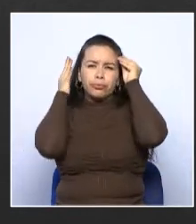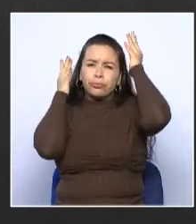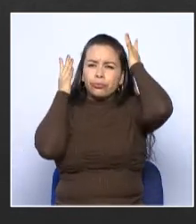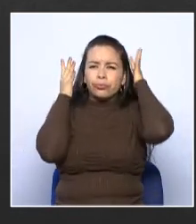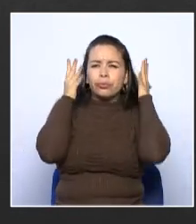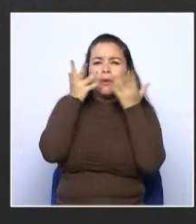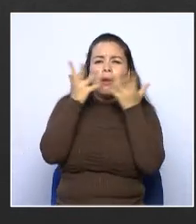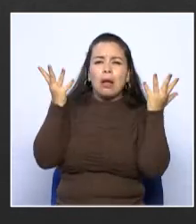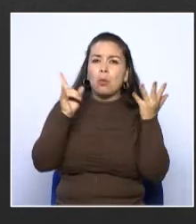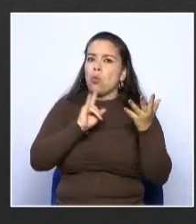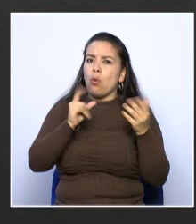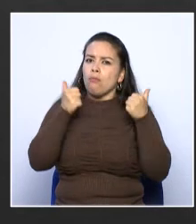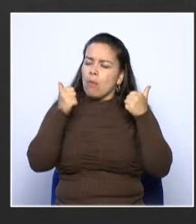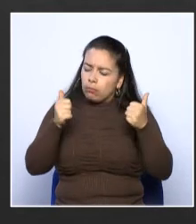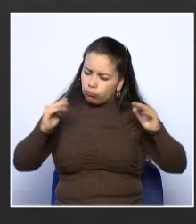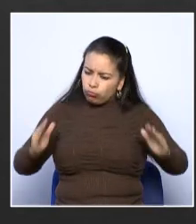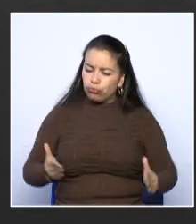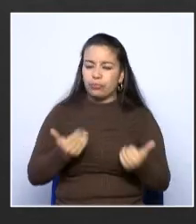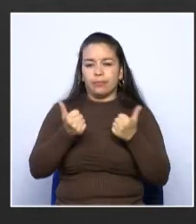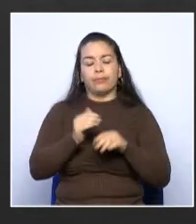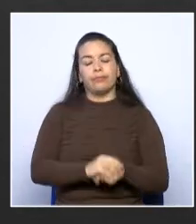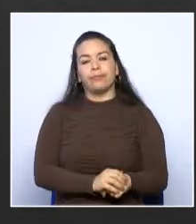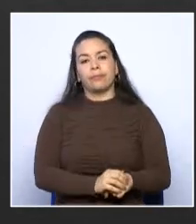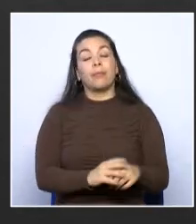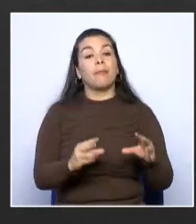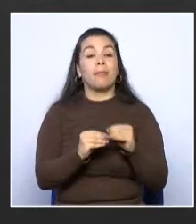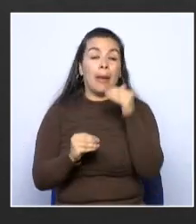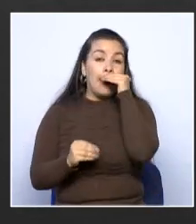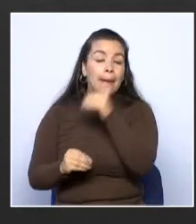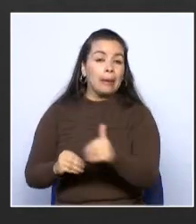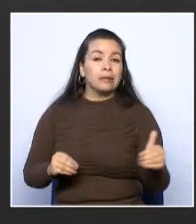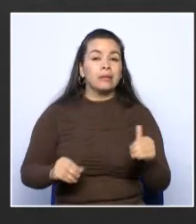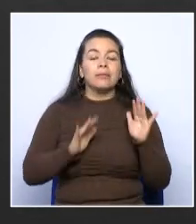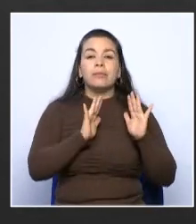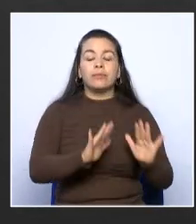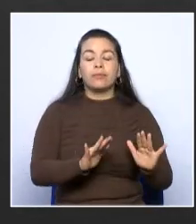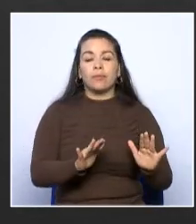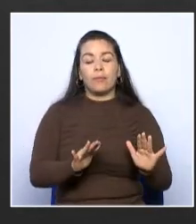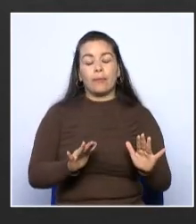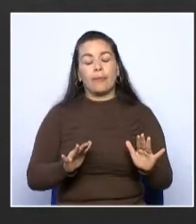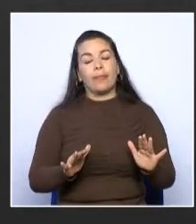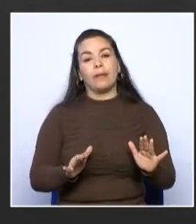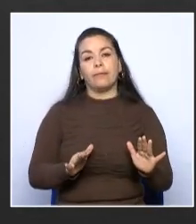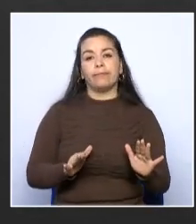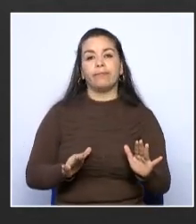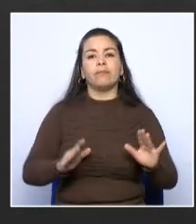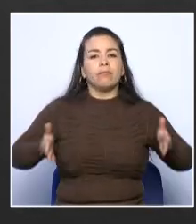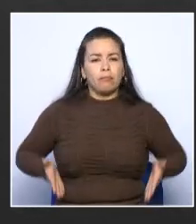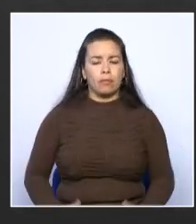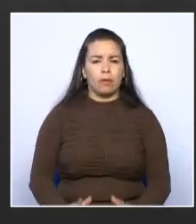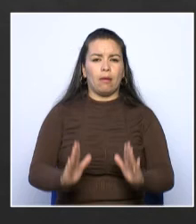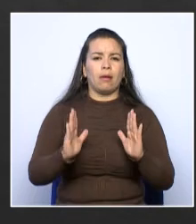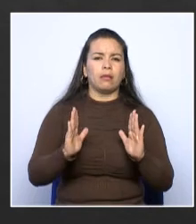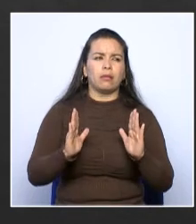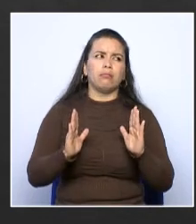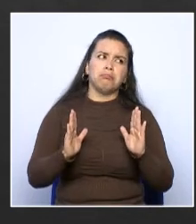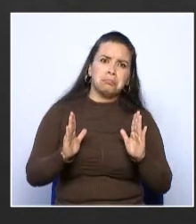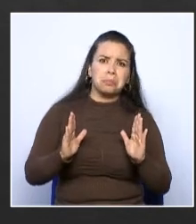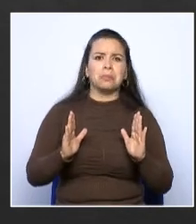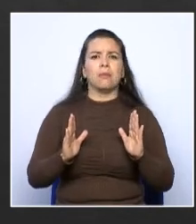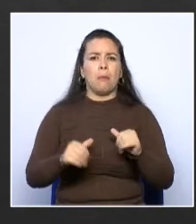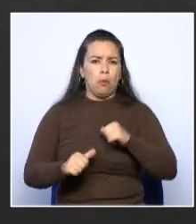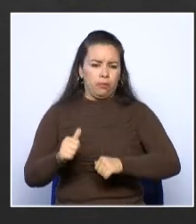que que son prematuros. En los niños, por ejemplo, que nacen, digamos, también